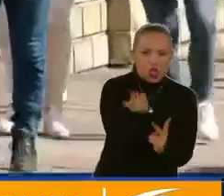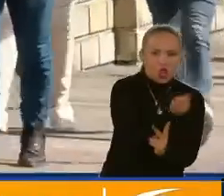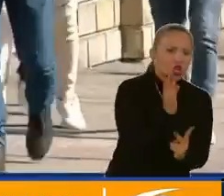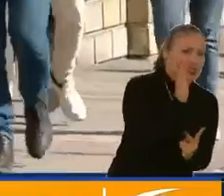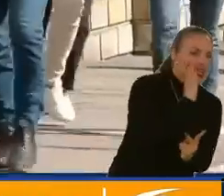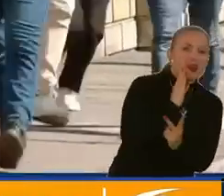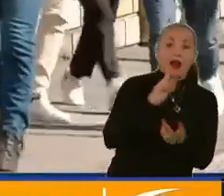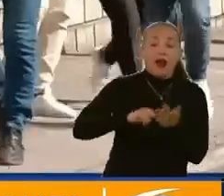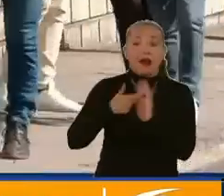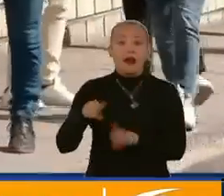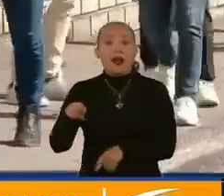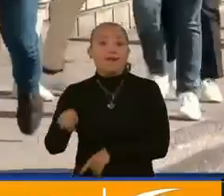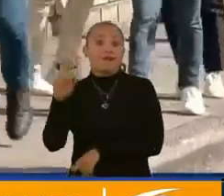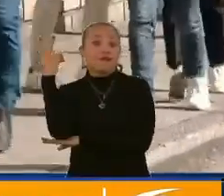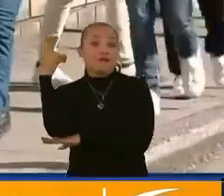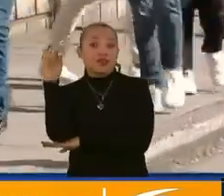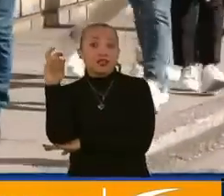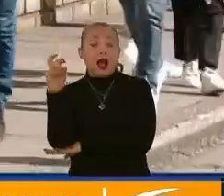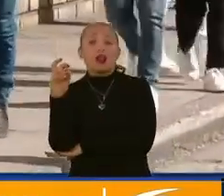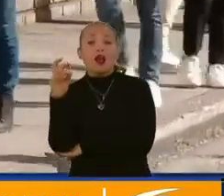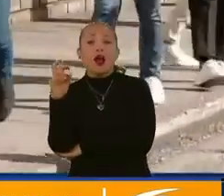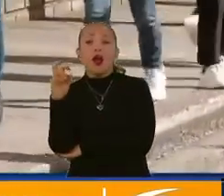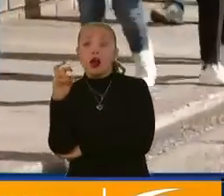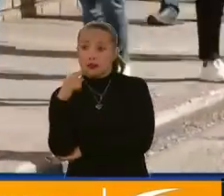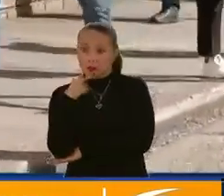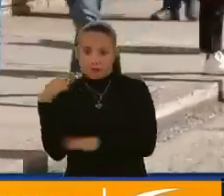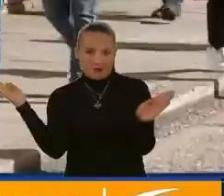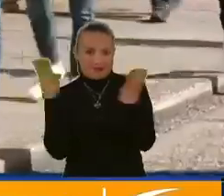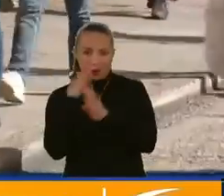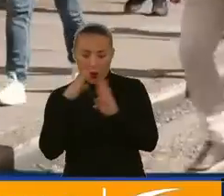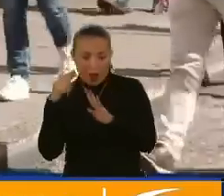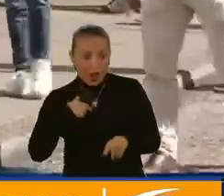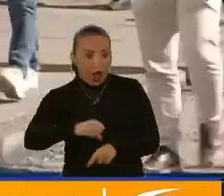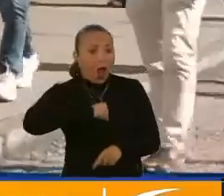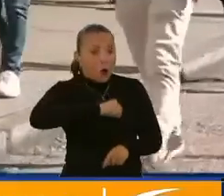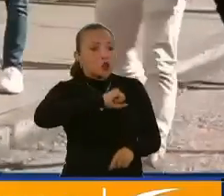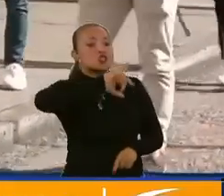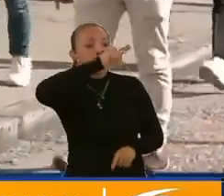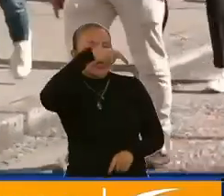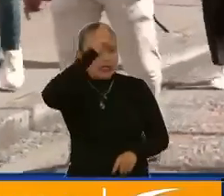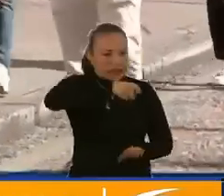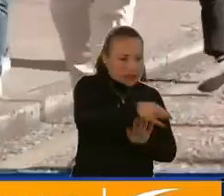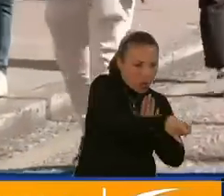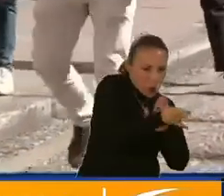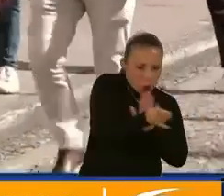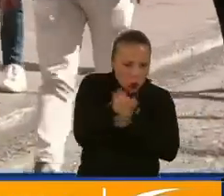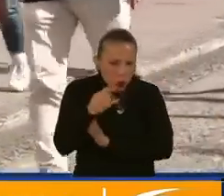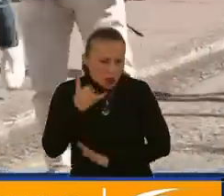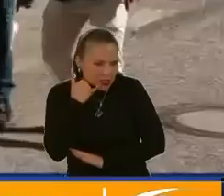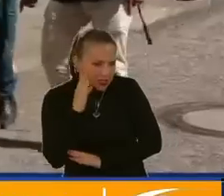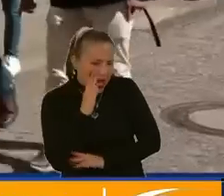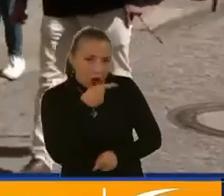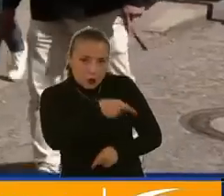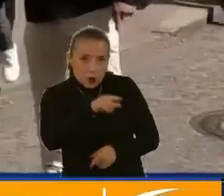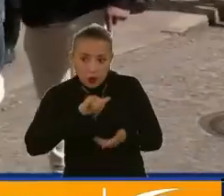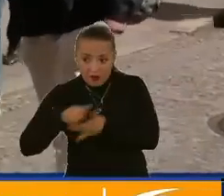decir, la fiscalía señala que nunca se autorizaron estas interceptaciones por parte de un